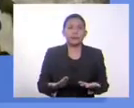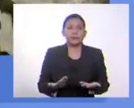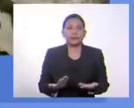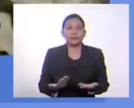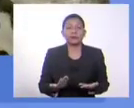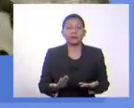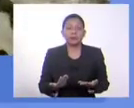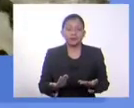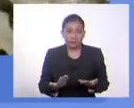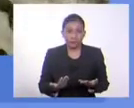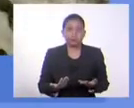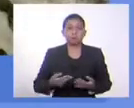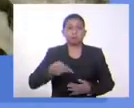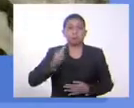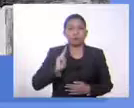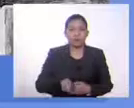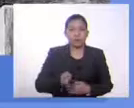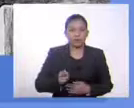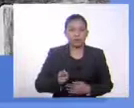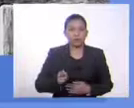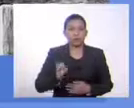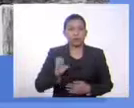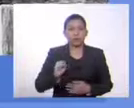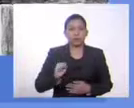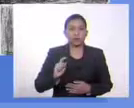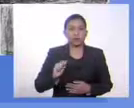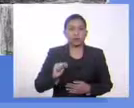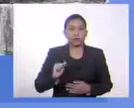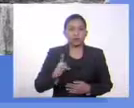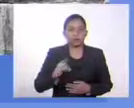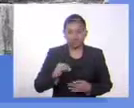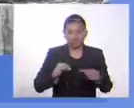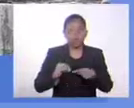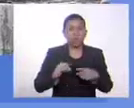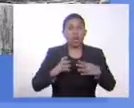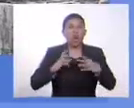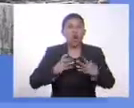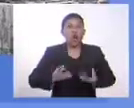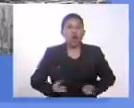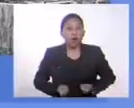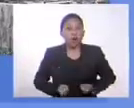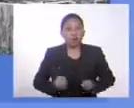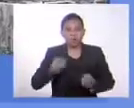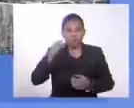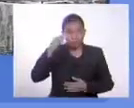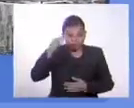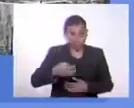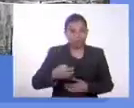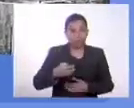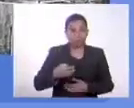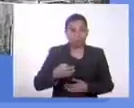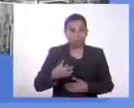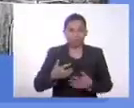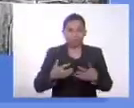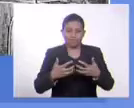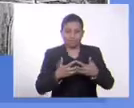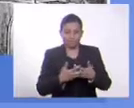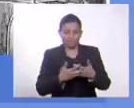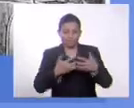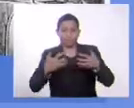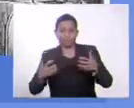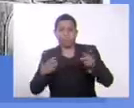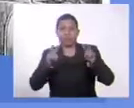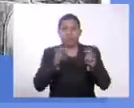estar al margen de situaciones como la economía, cuestiones sociales, y debe concentrarse en